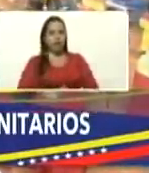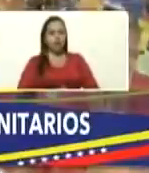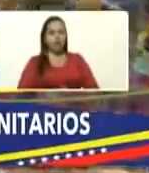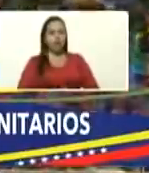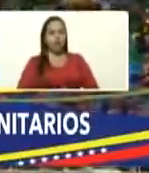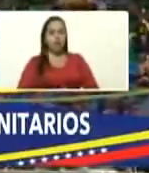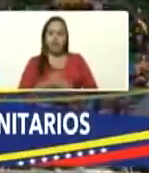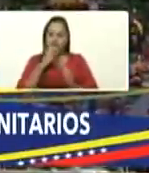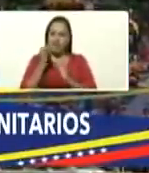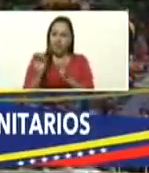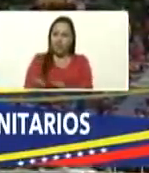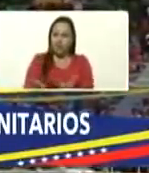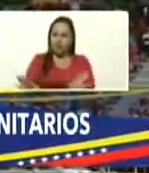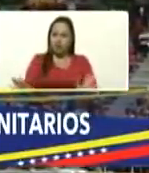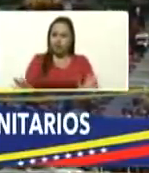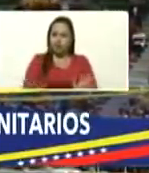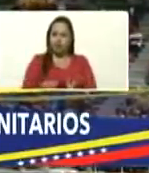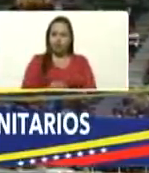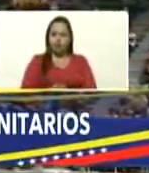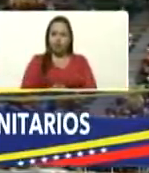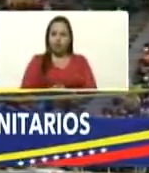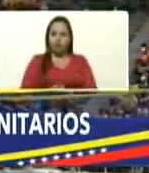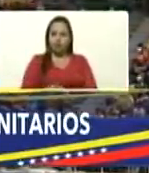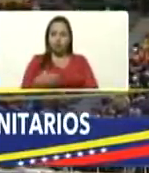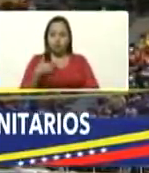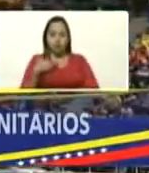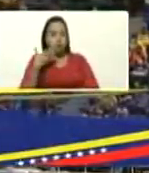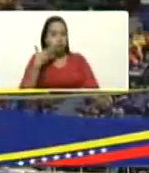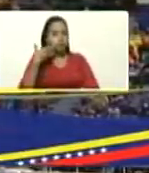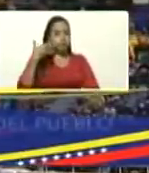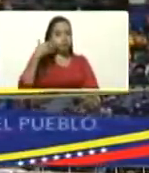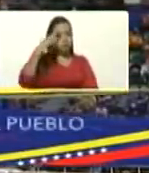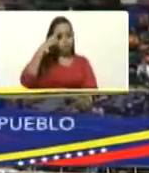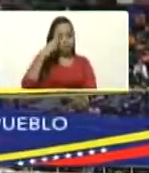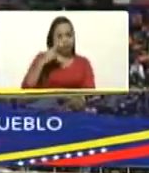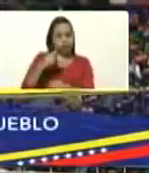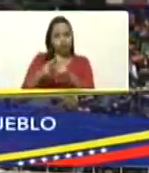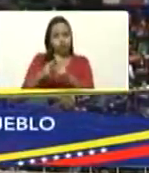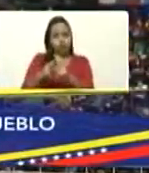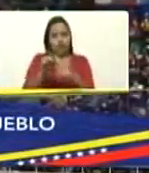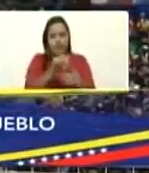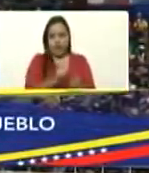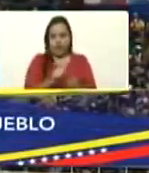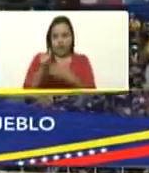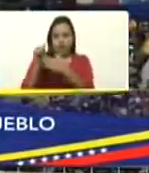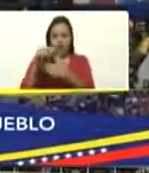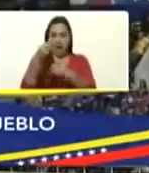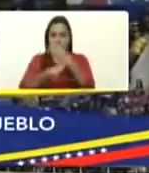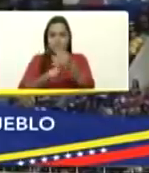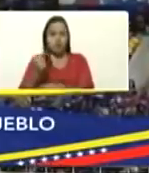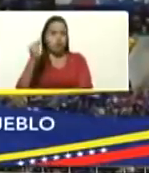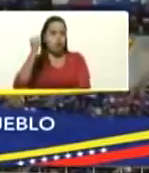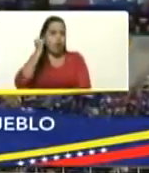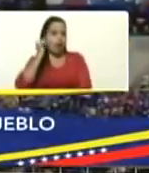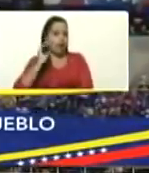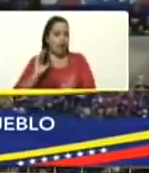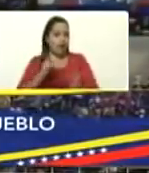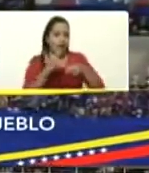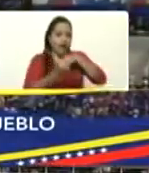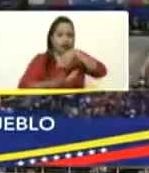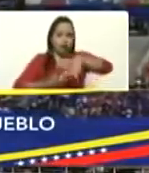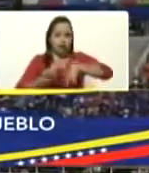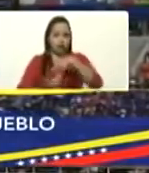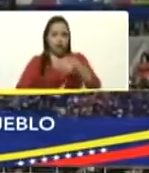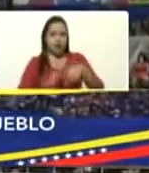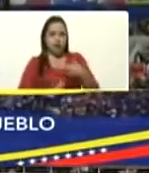De verdad, es admirable el liderazgo que las mujeres